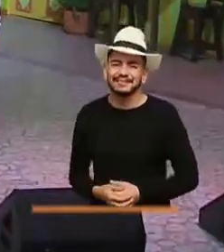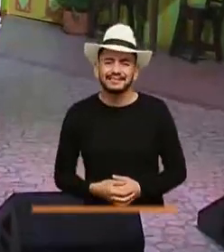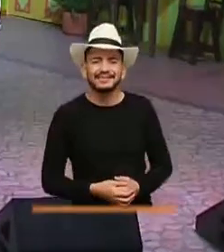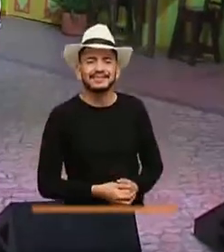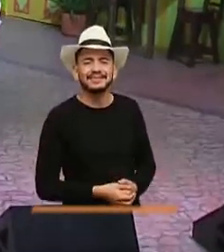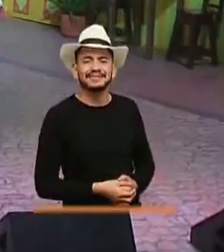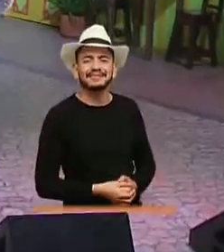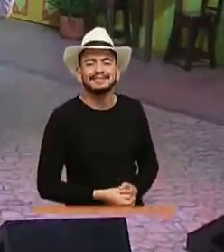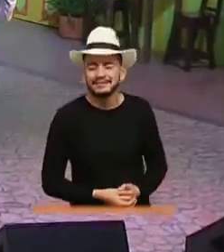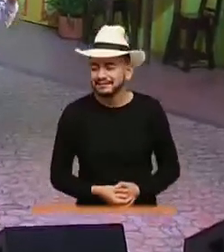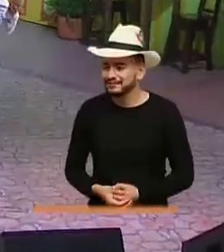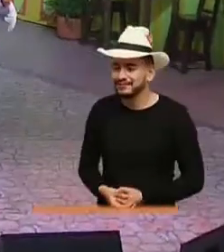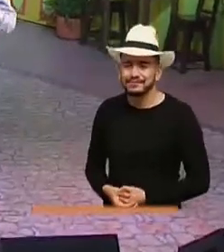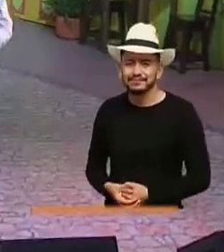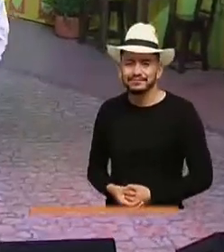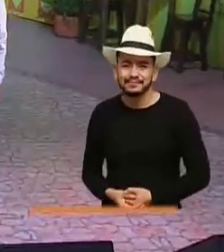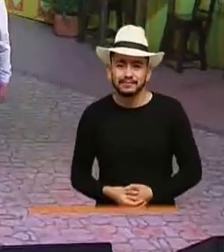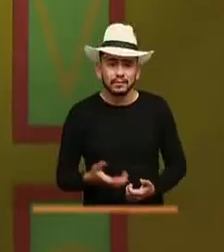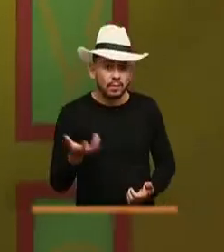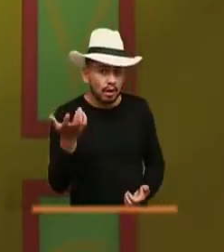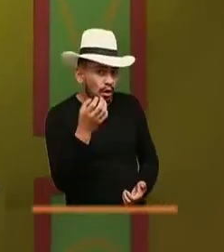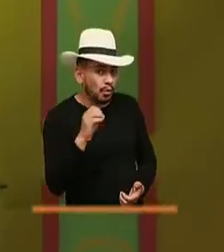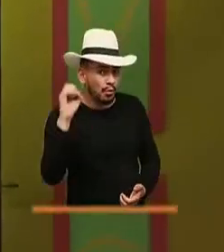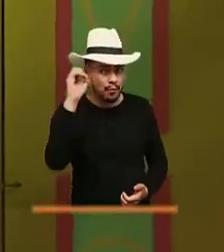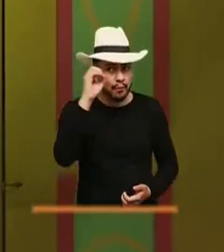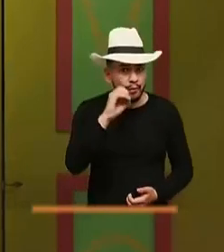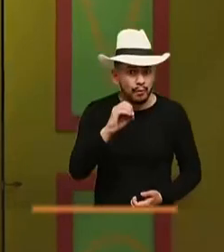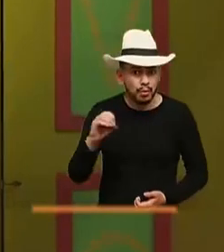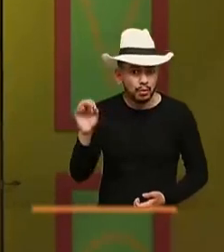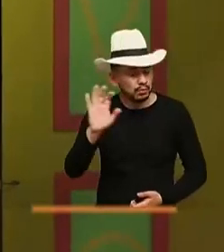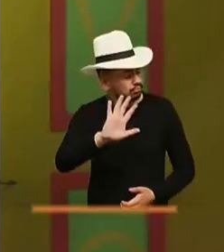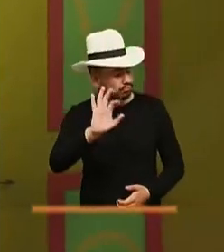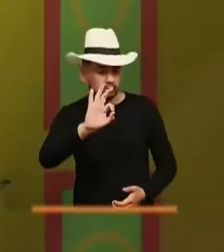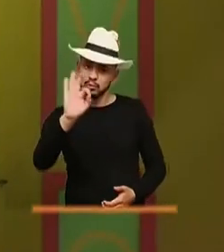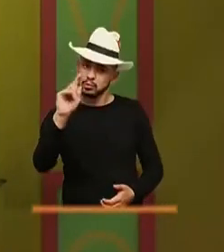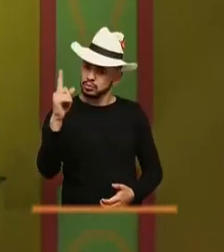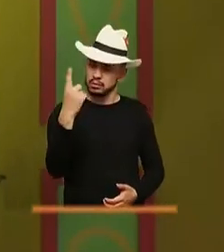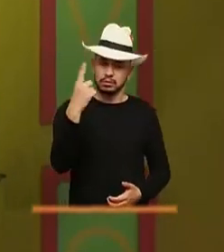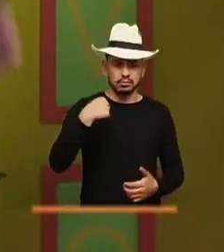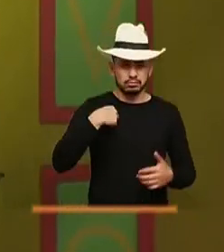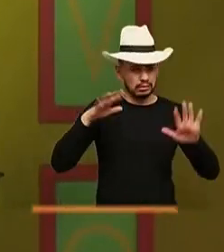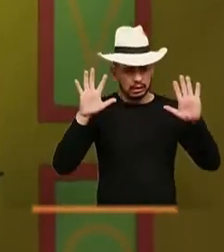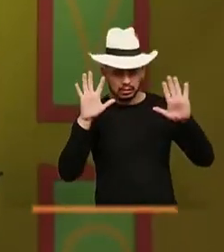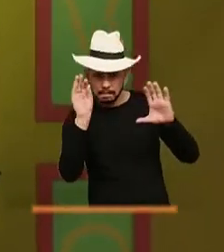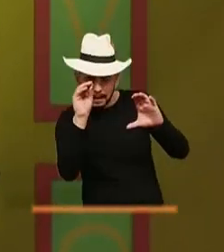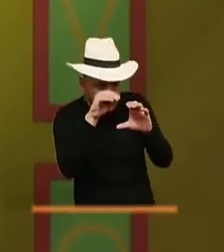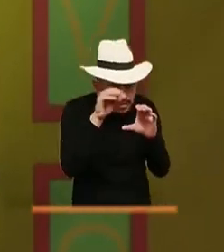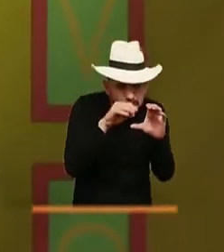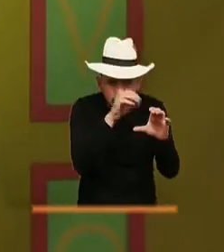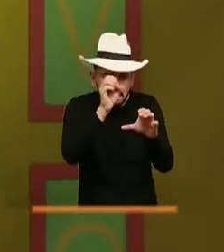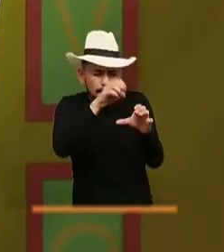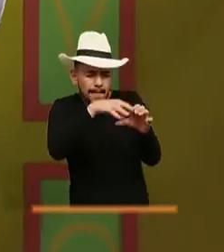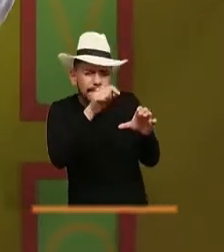El 31 de octubre yo llené mi calabaza y le dije a